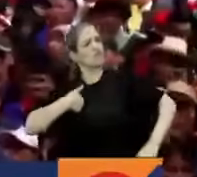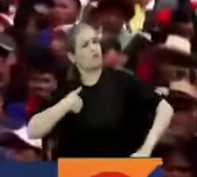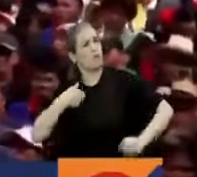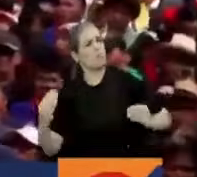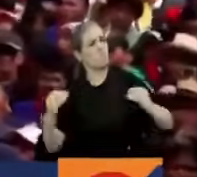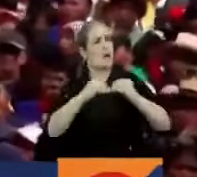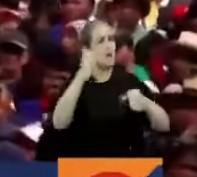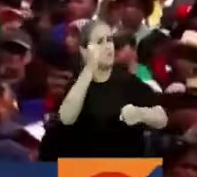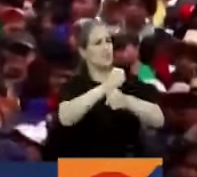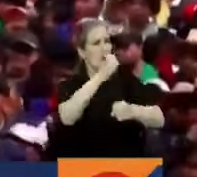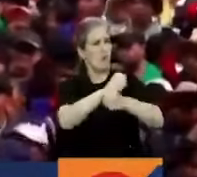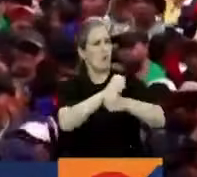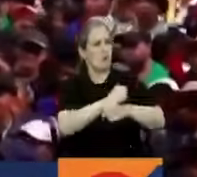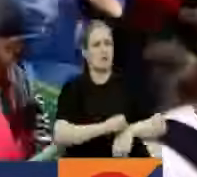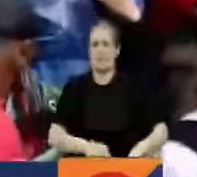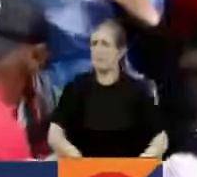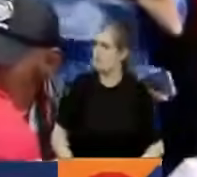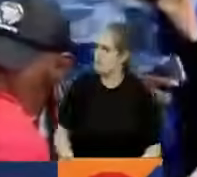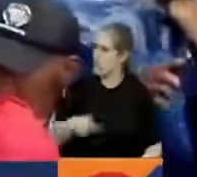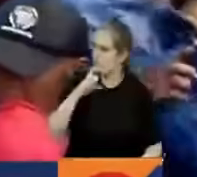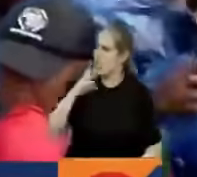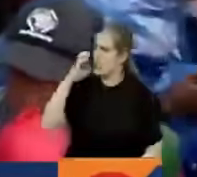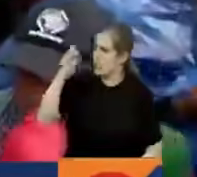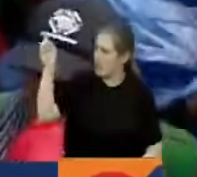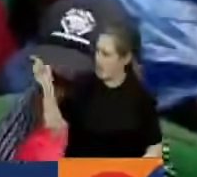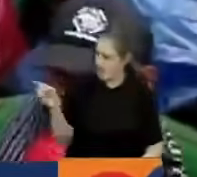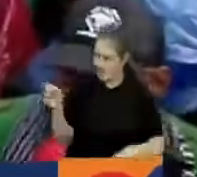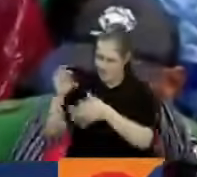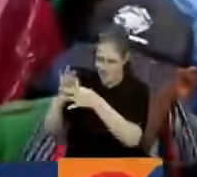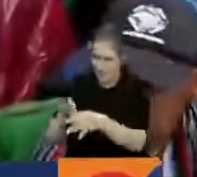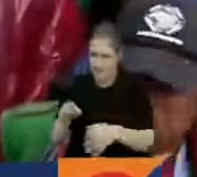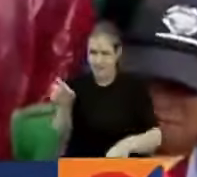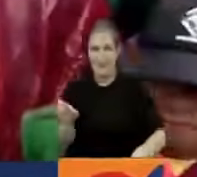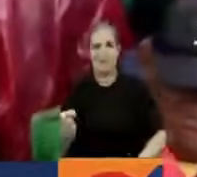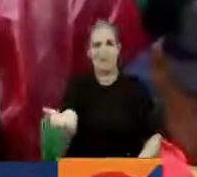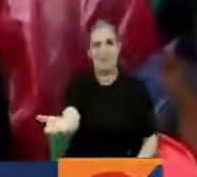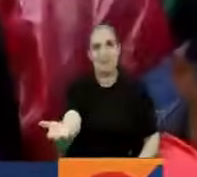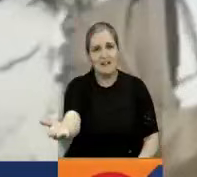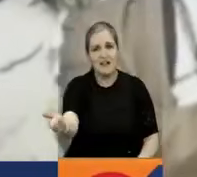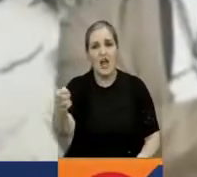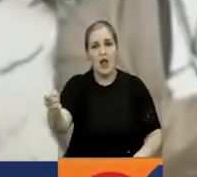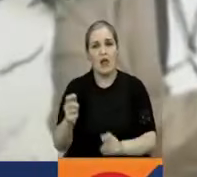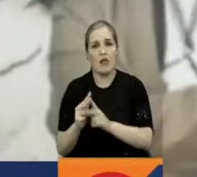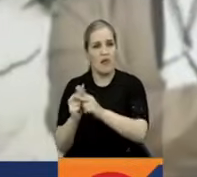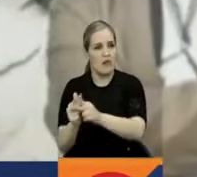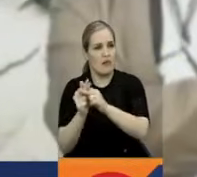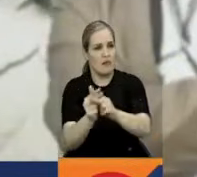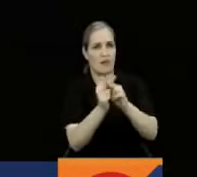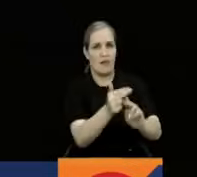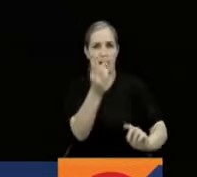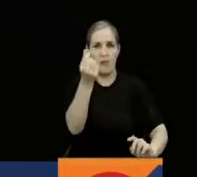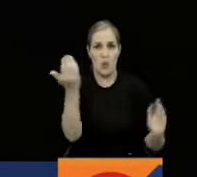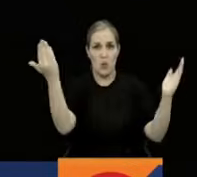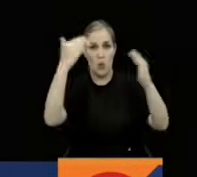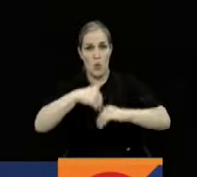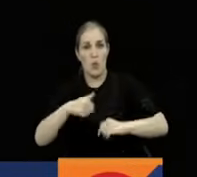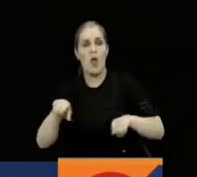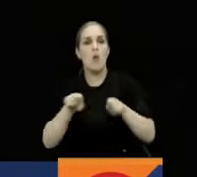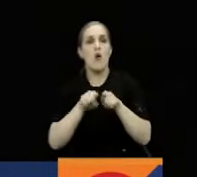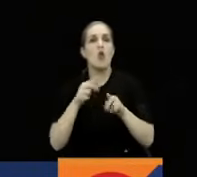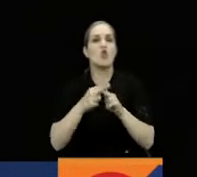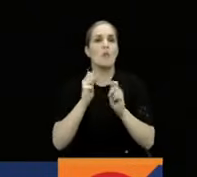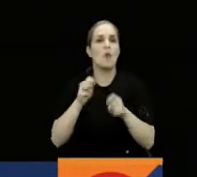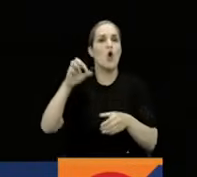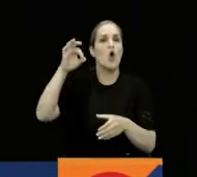está ligado precisamente a quienes manejan el gota a gota en toda Colombia.